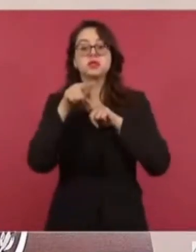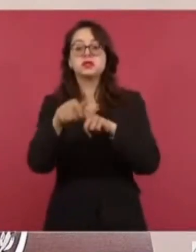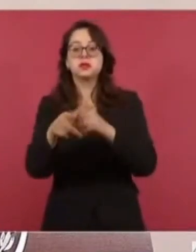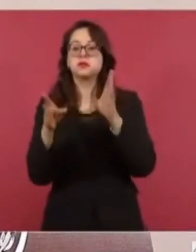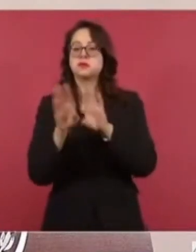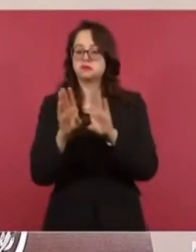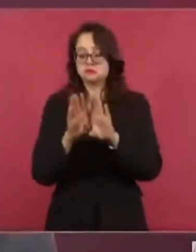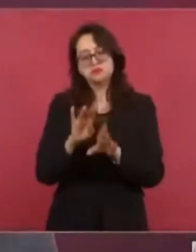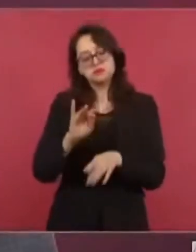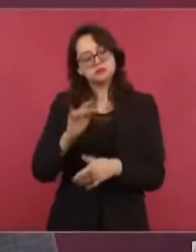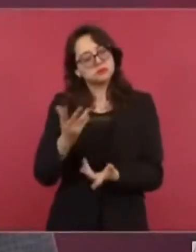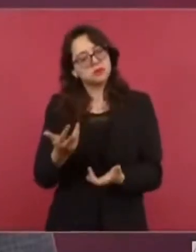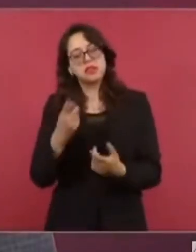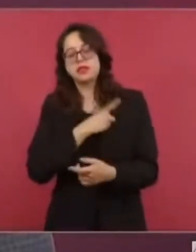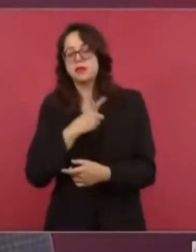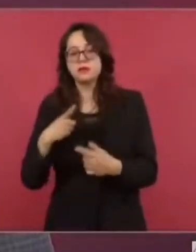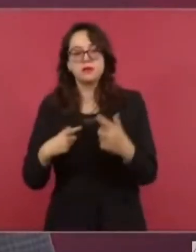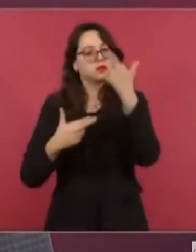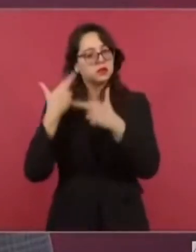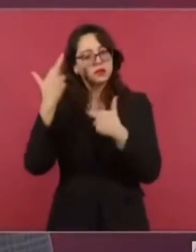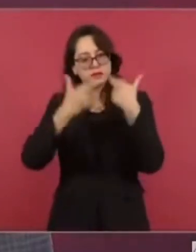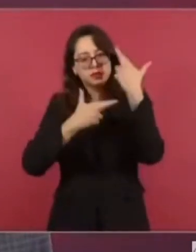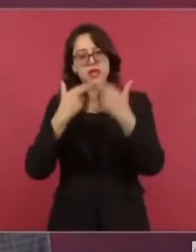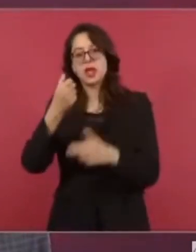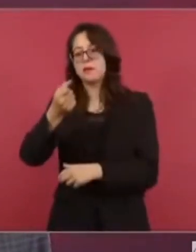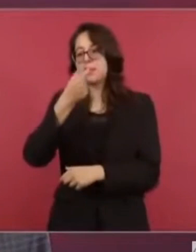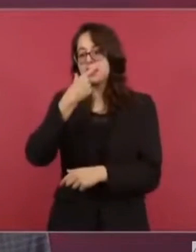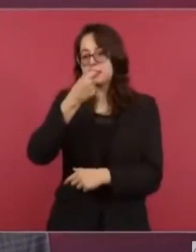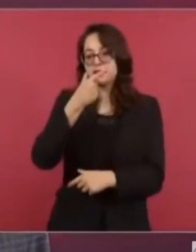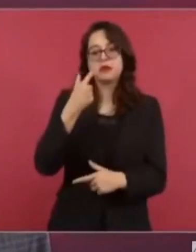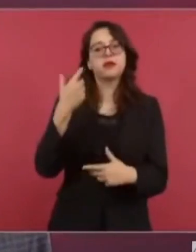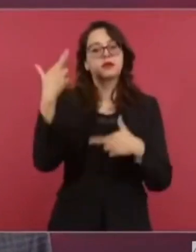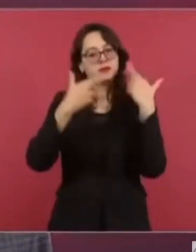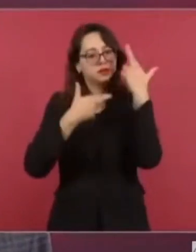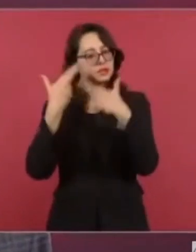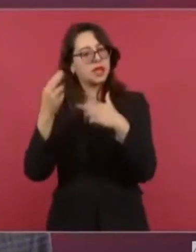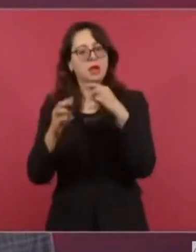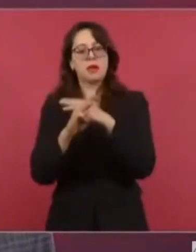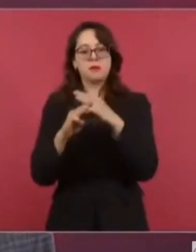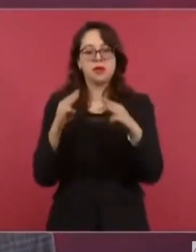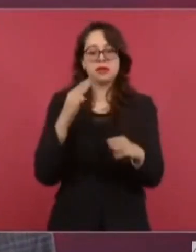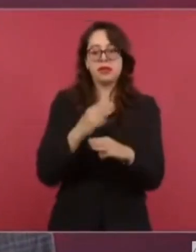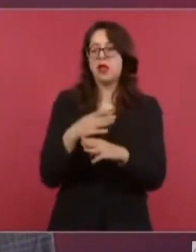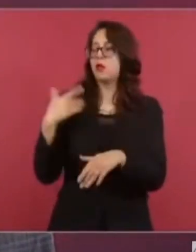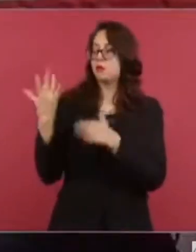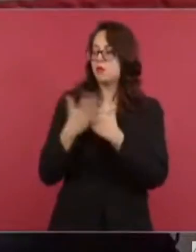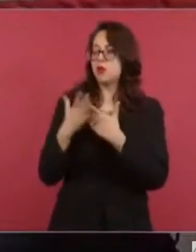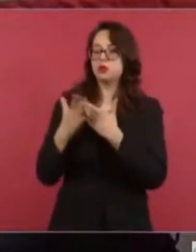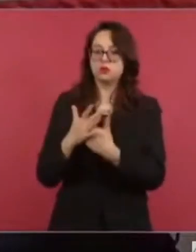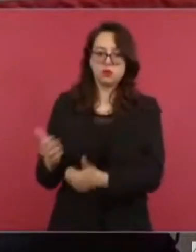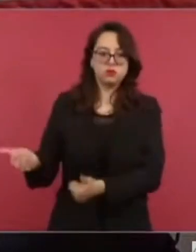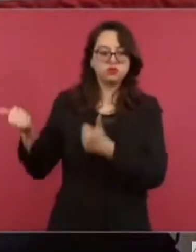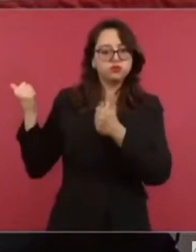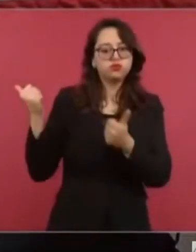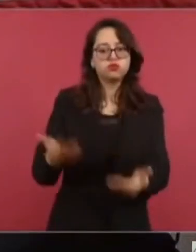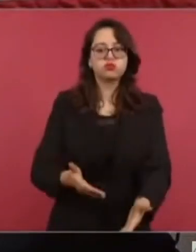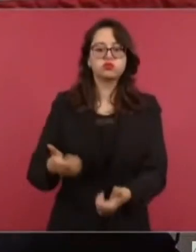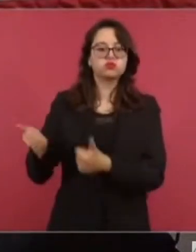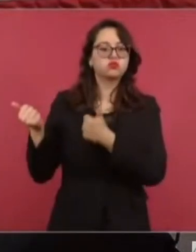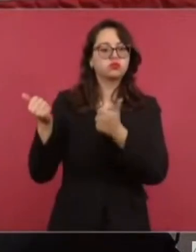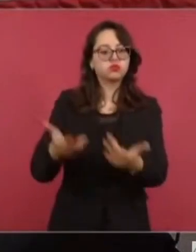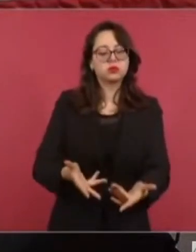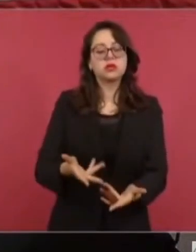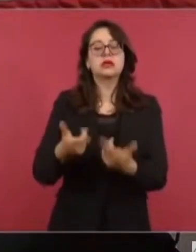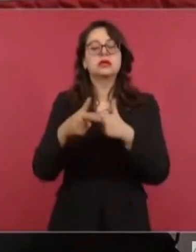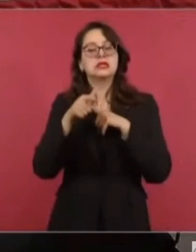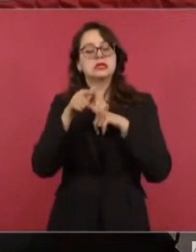las claves de medicamentos ya mencionadas, del material de curación que arribará al centro de abasto.